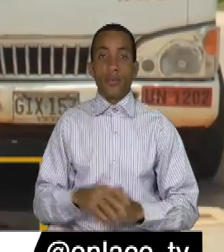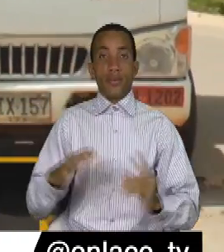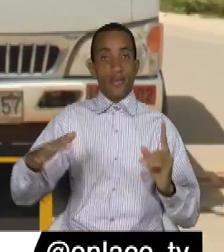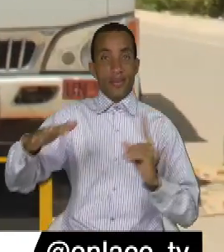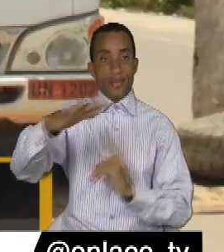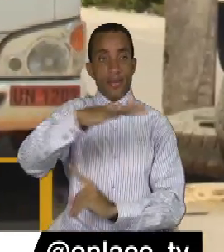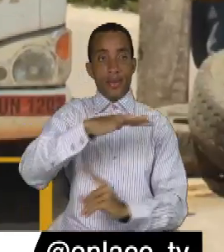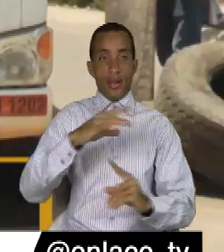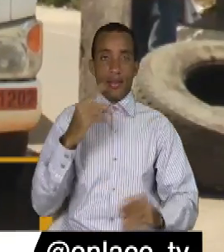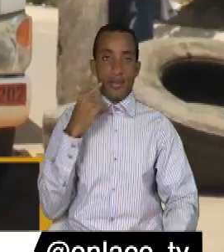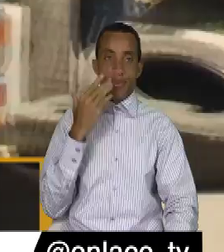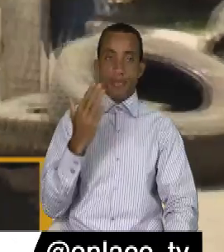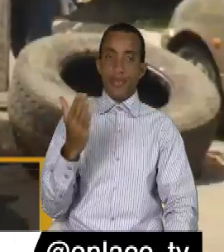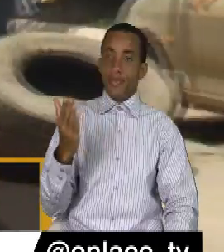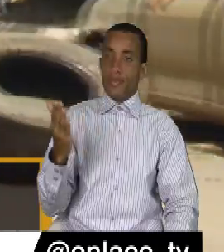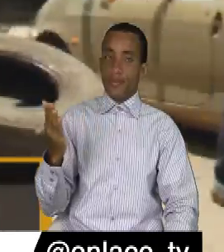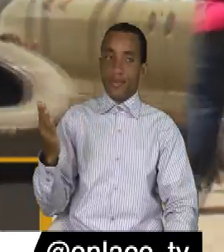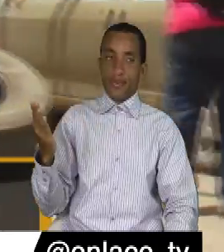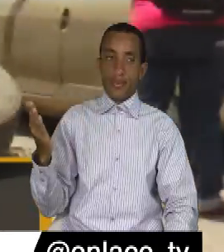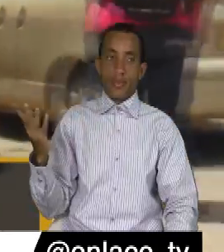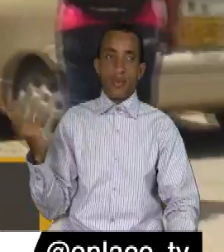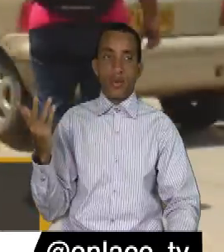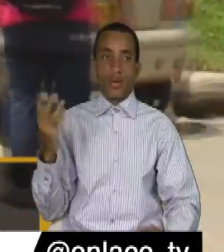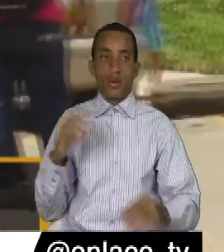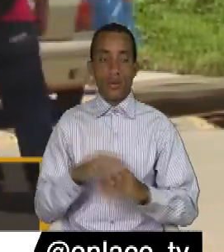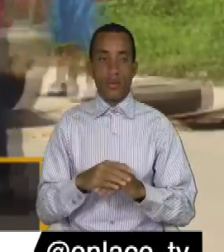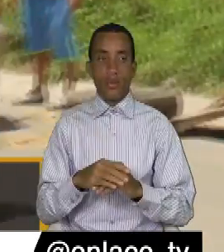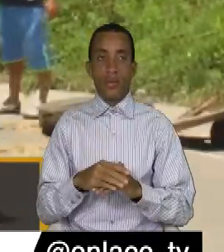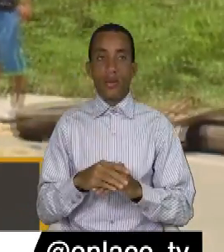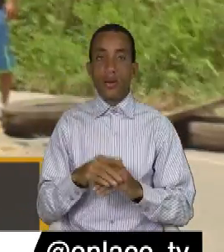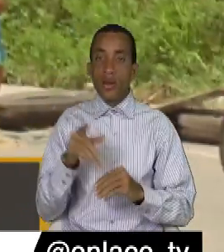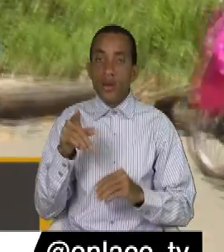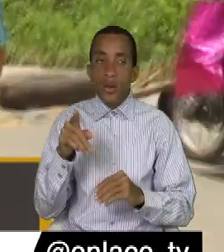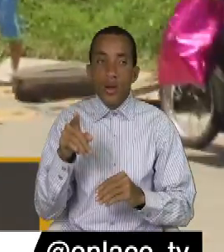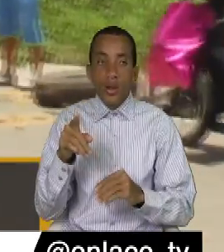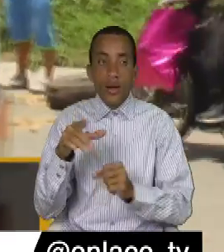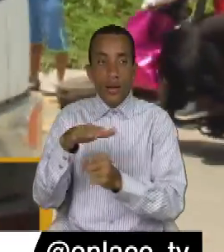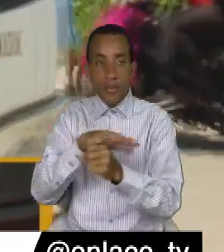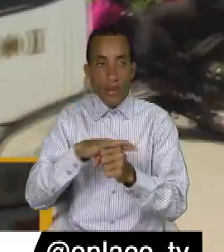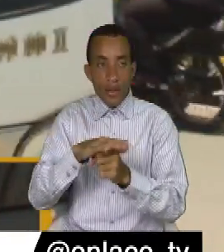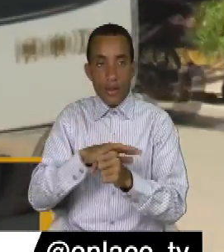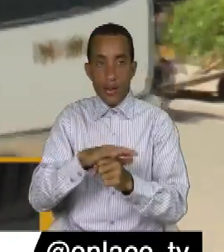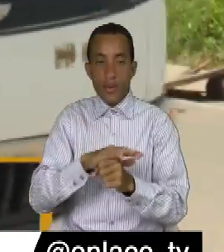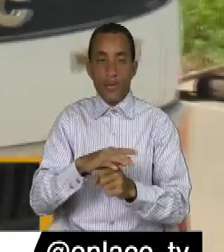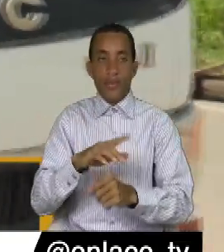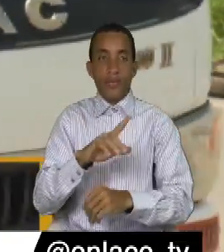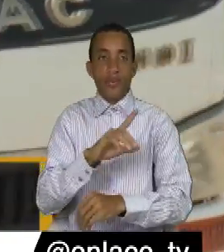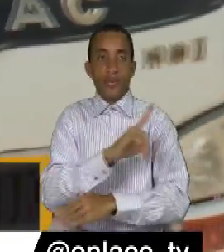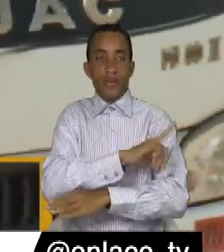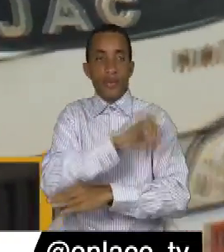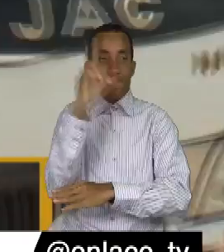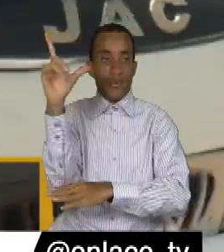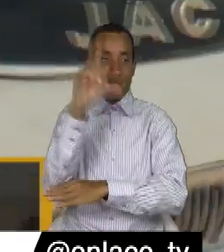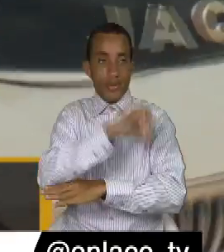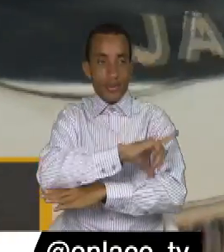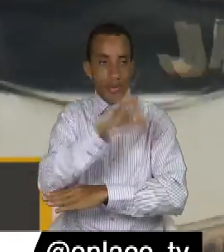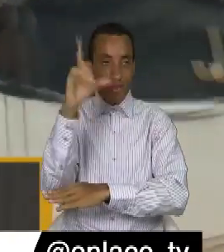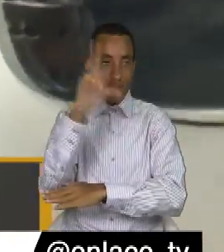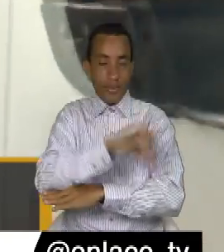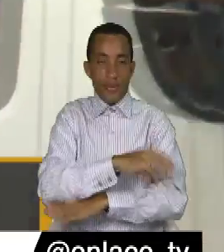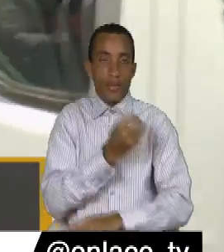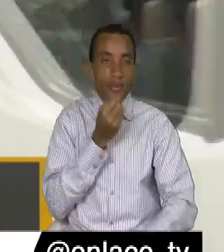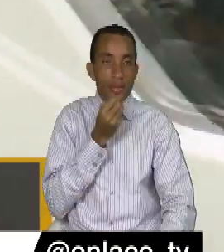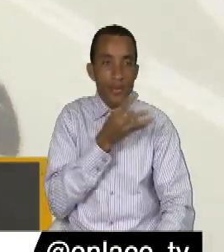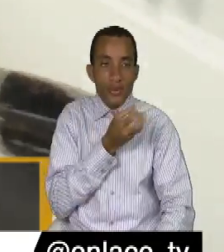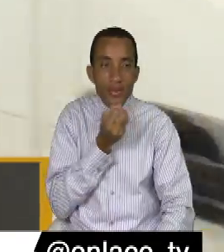vive en la entrada al barrio Los Laureles, sector de la Sila Infantas, vía que comunica el corregimiento del centro.